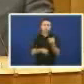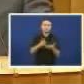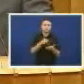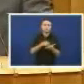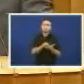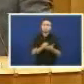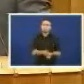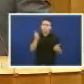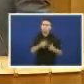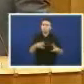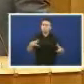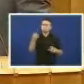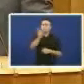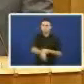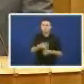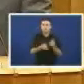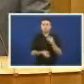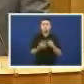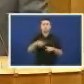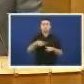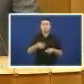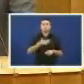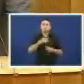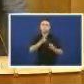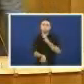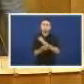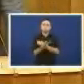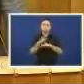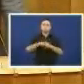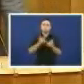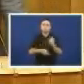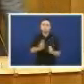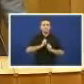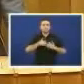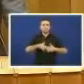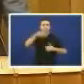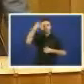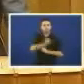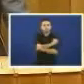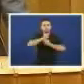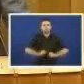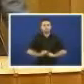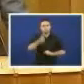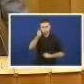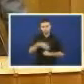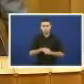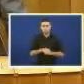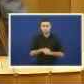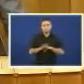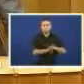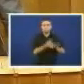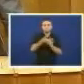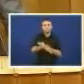produtos para a consolidación das nosas industrias culturais a nosa aposta pola revalorización da nosa economía